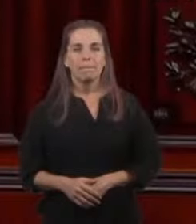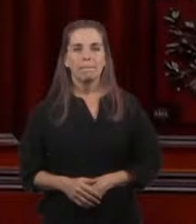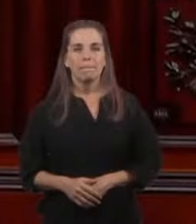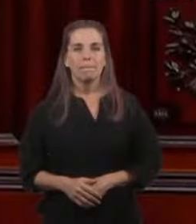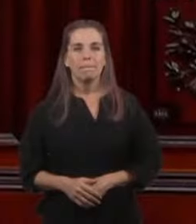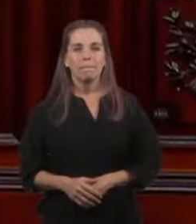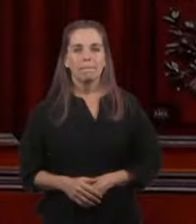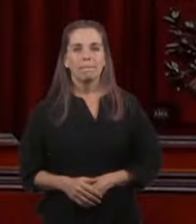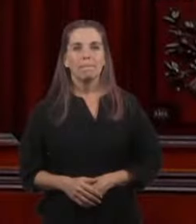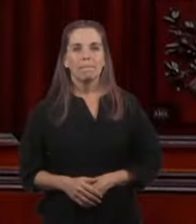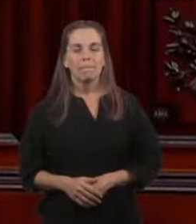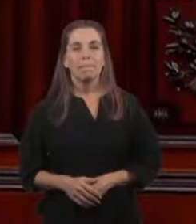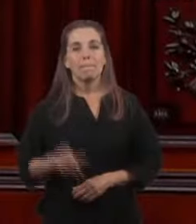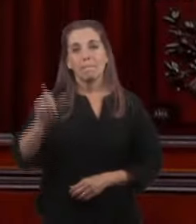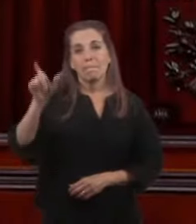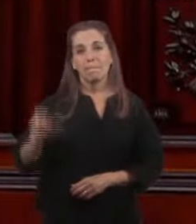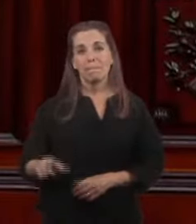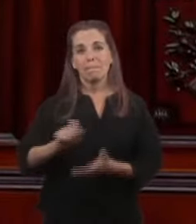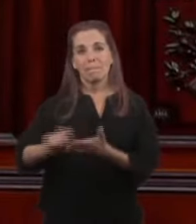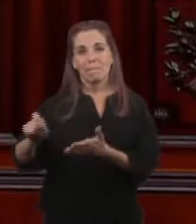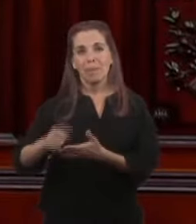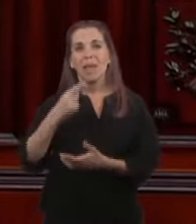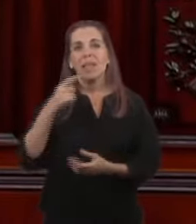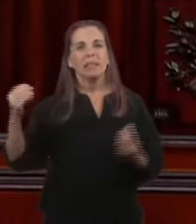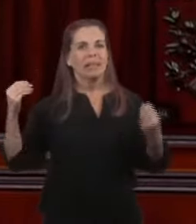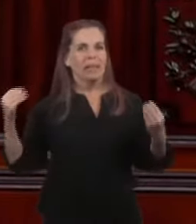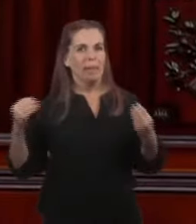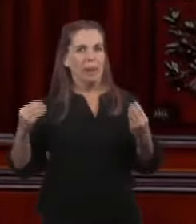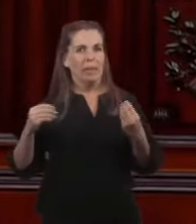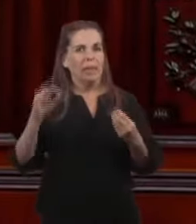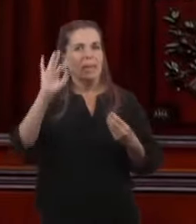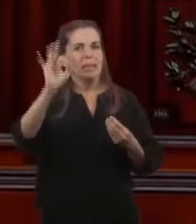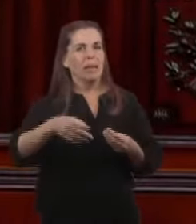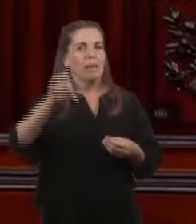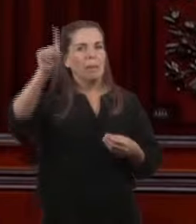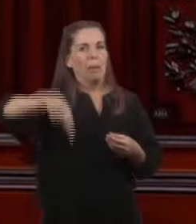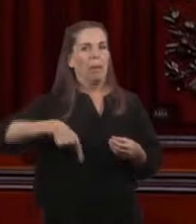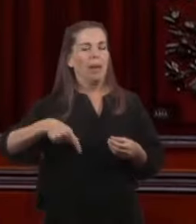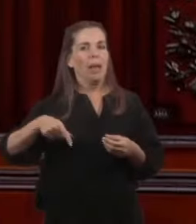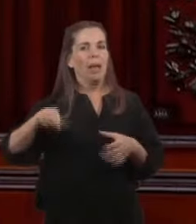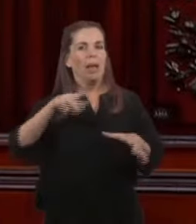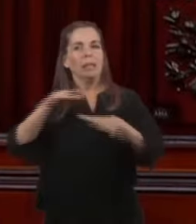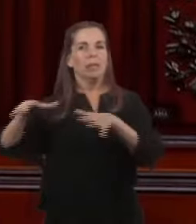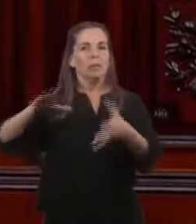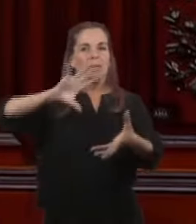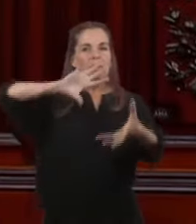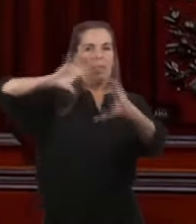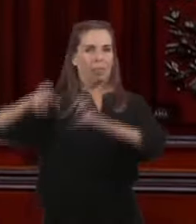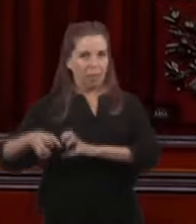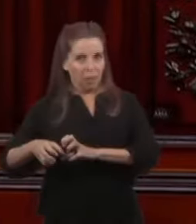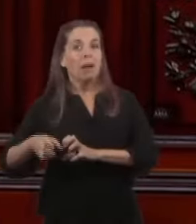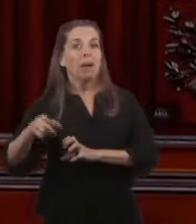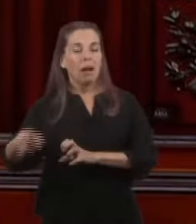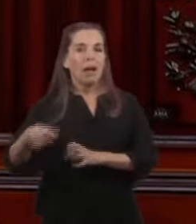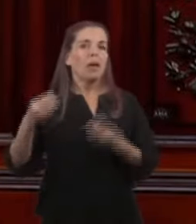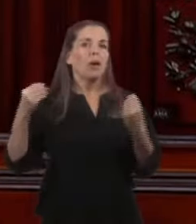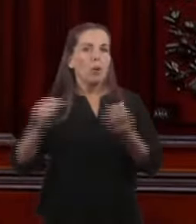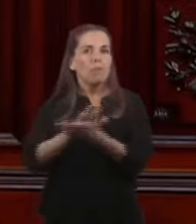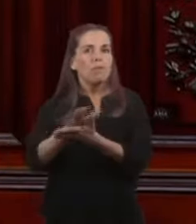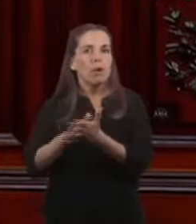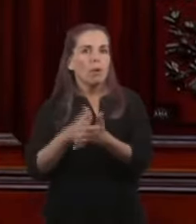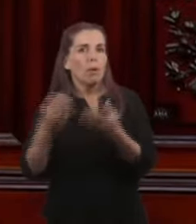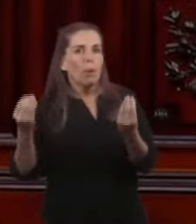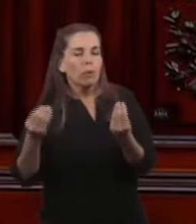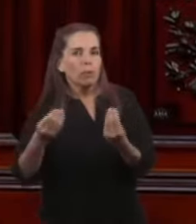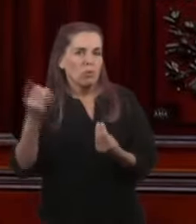Como dijo cicerón Cuanto más se acerca el colapso de un imperio más estúpidas son sus leyes y vaya que ha hecho cosas